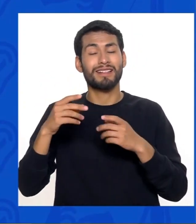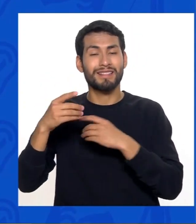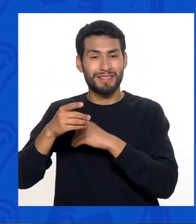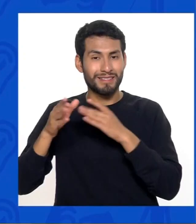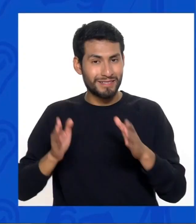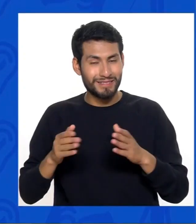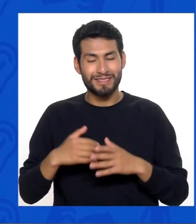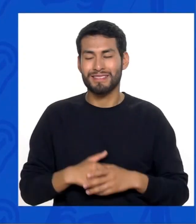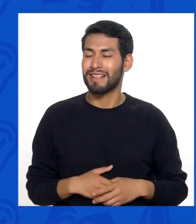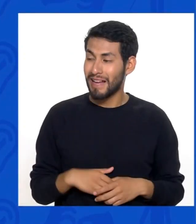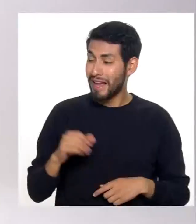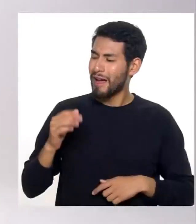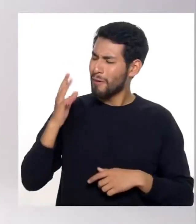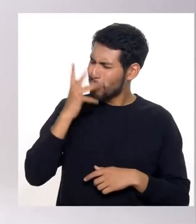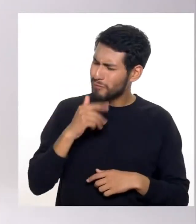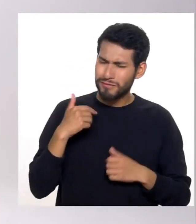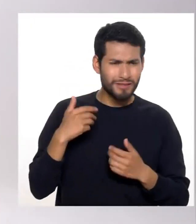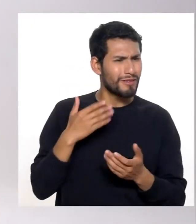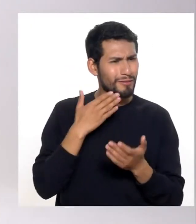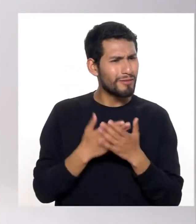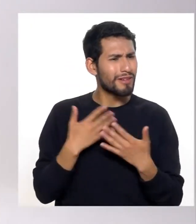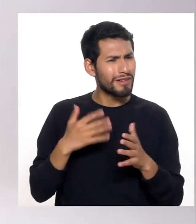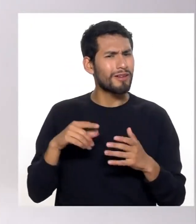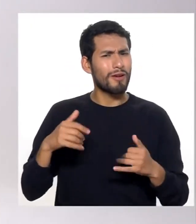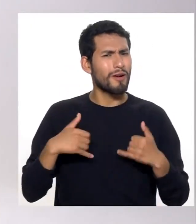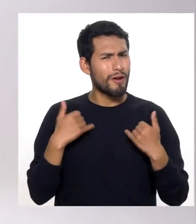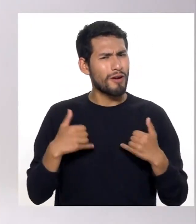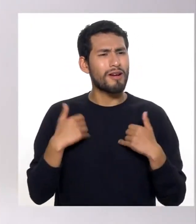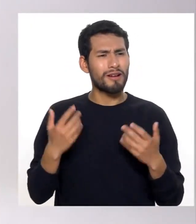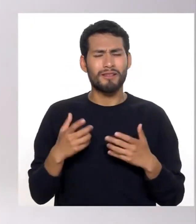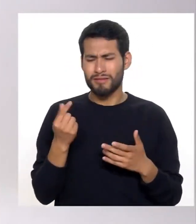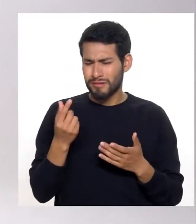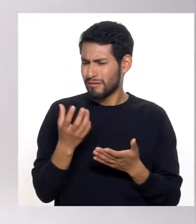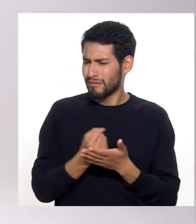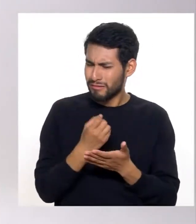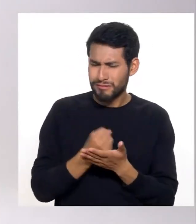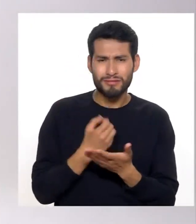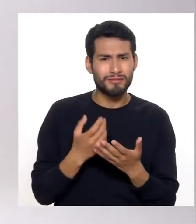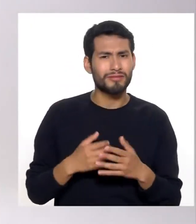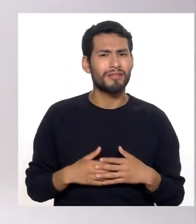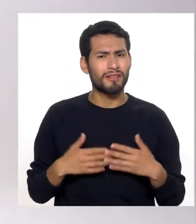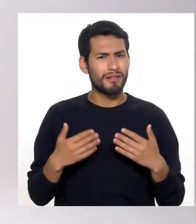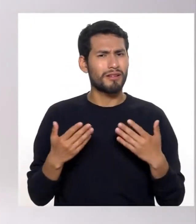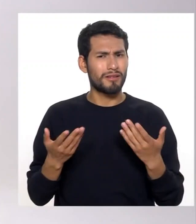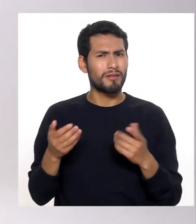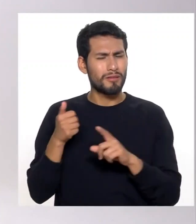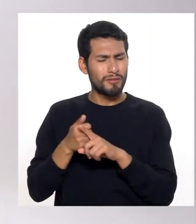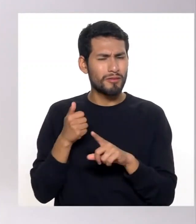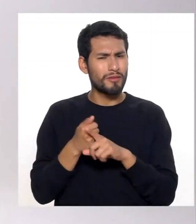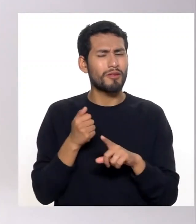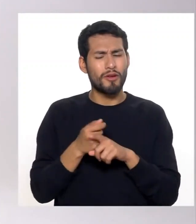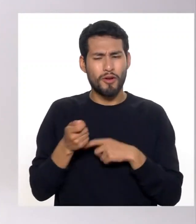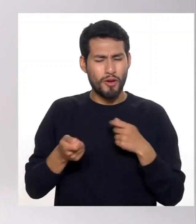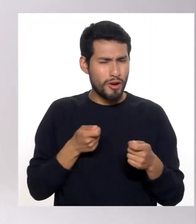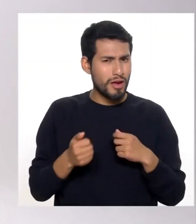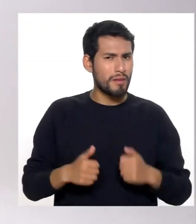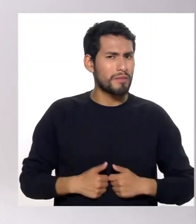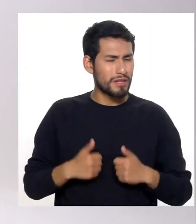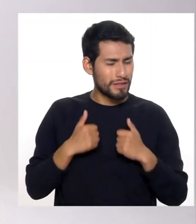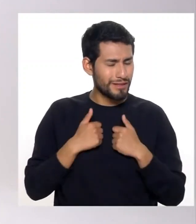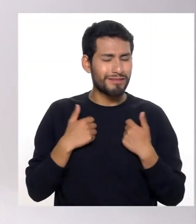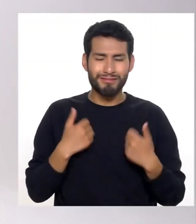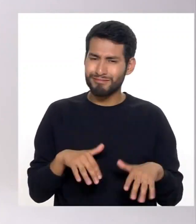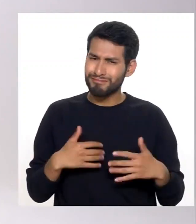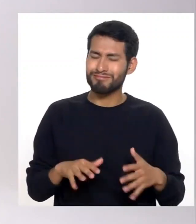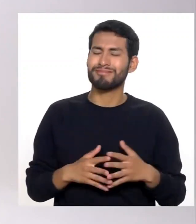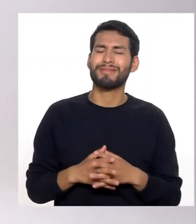qué bueno realmente, y esos jóvenes pues ganar su dinero, tener su propio control de vida,